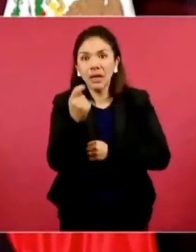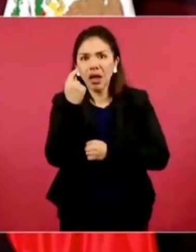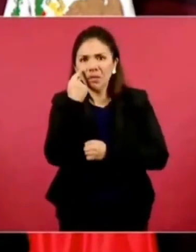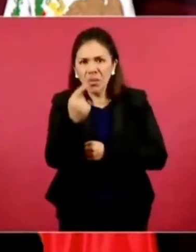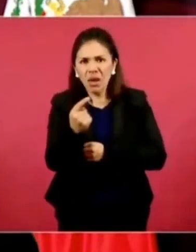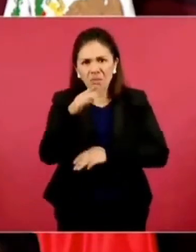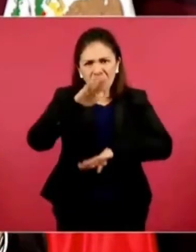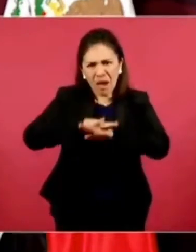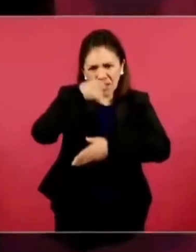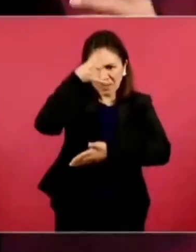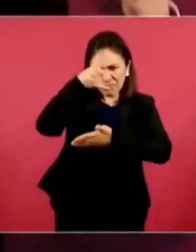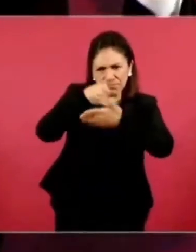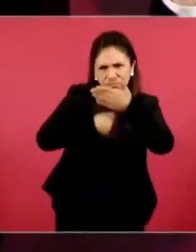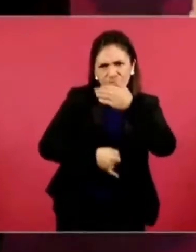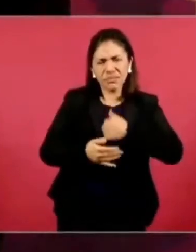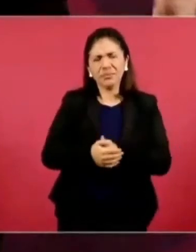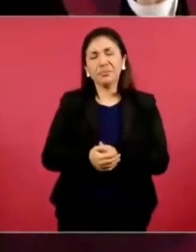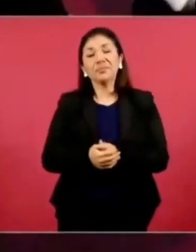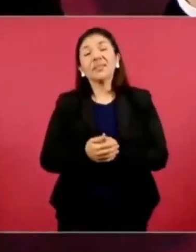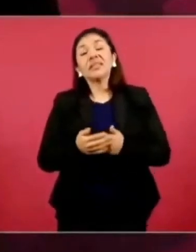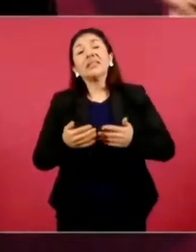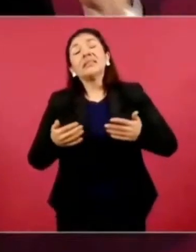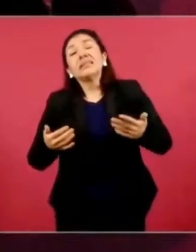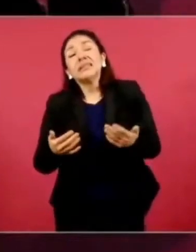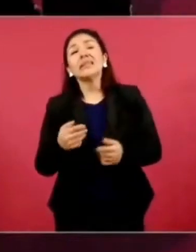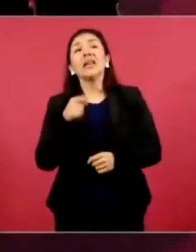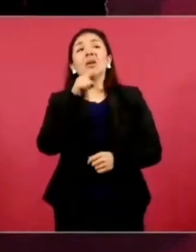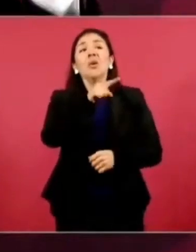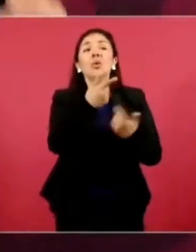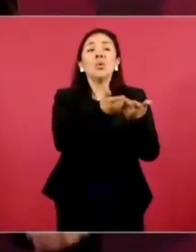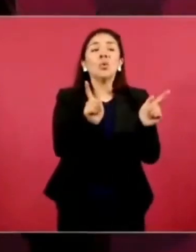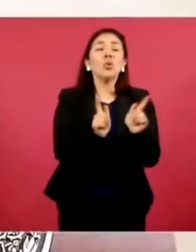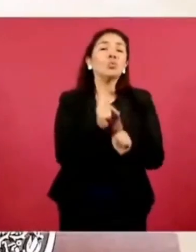Ah, que no les va a gustar a los de un partido, pues no.